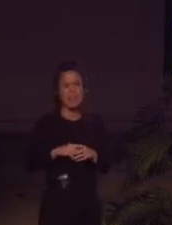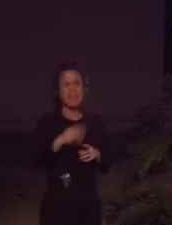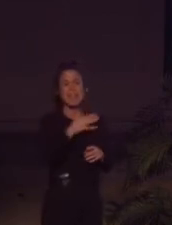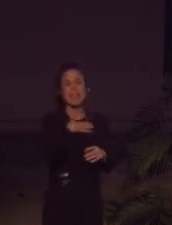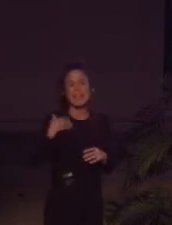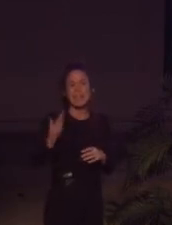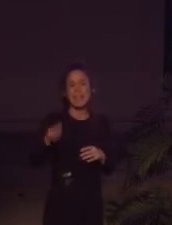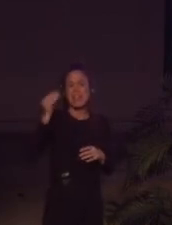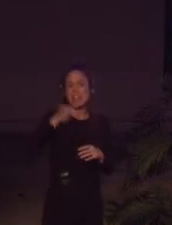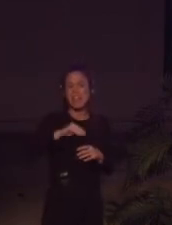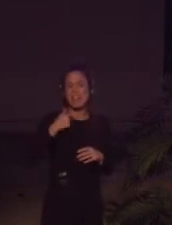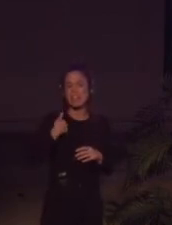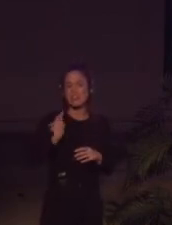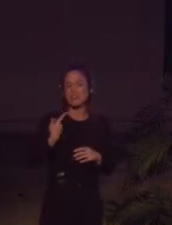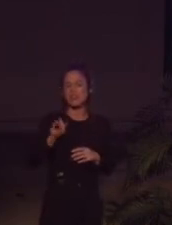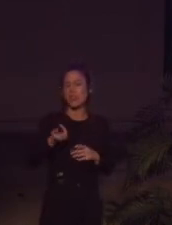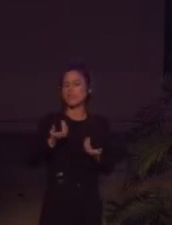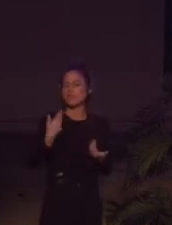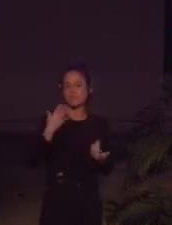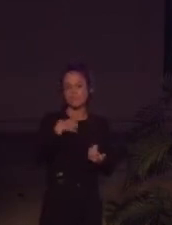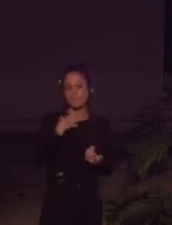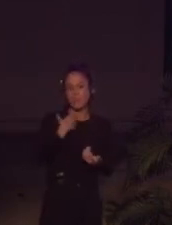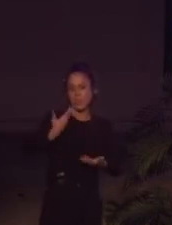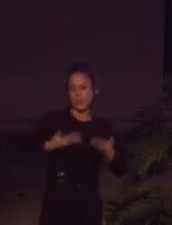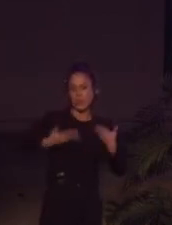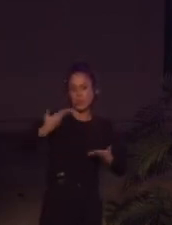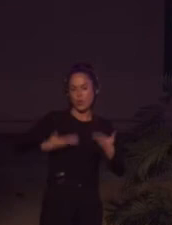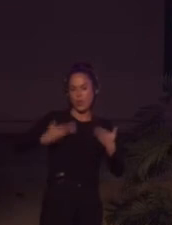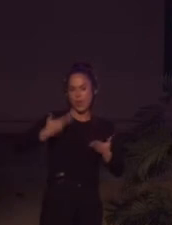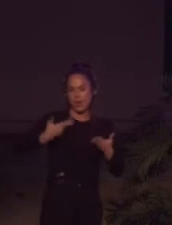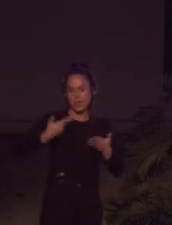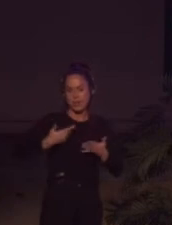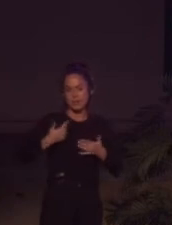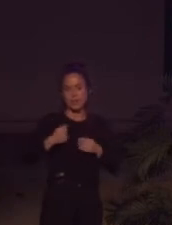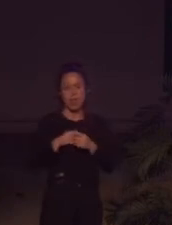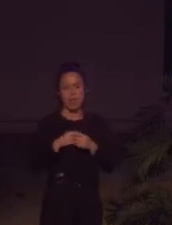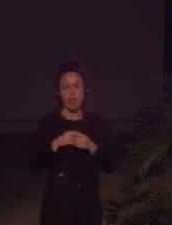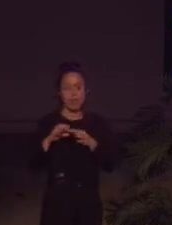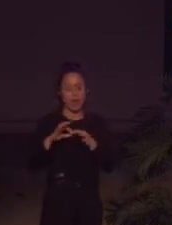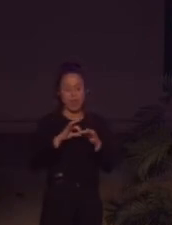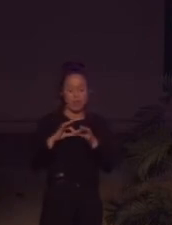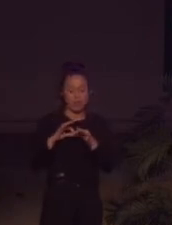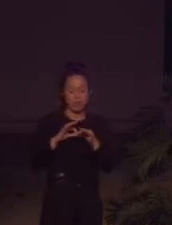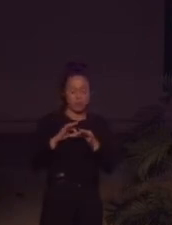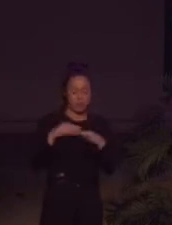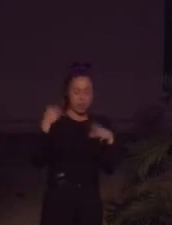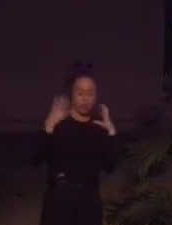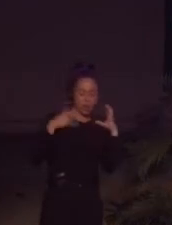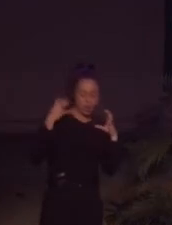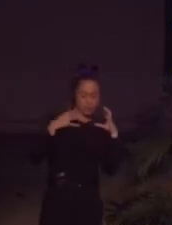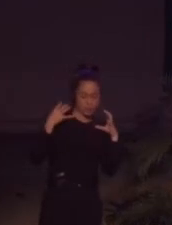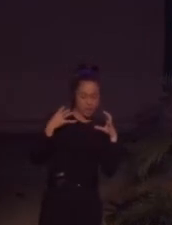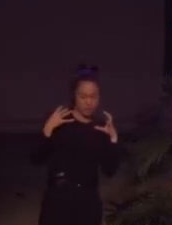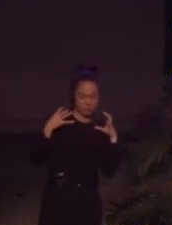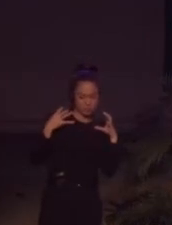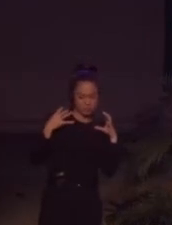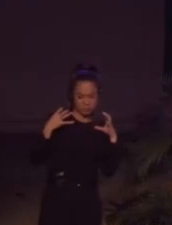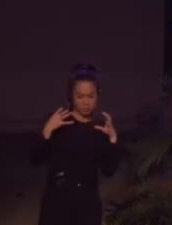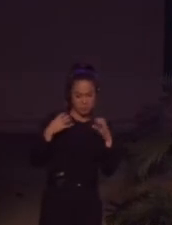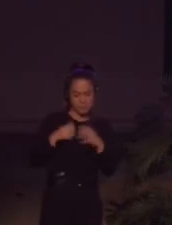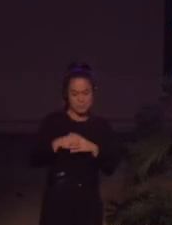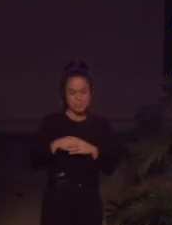añadir además que a mí no me parece comparable la relación entre dos animales en la que, bueno,